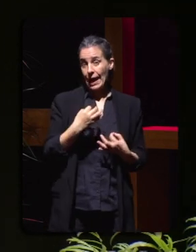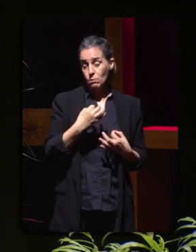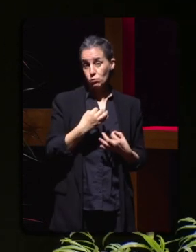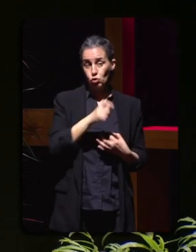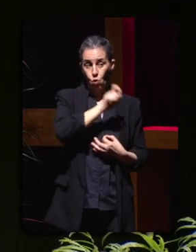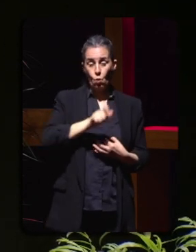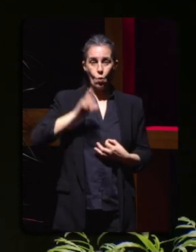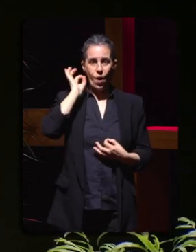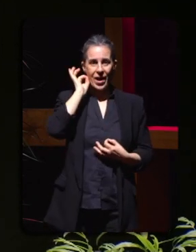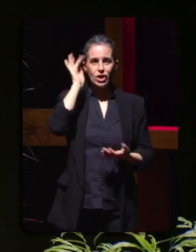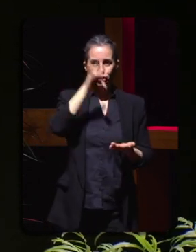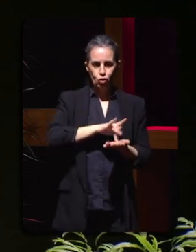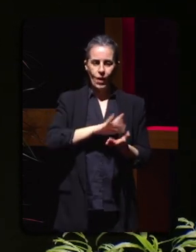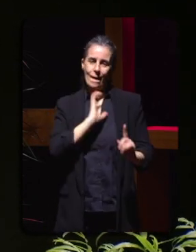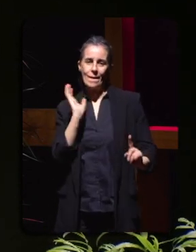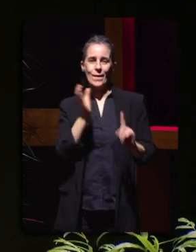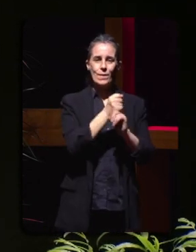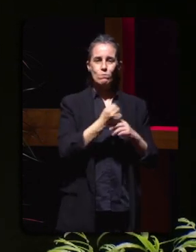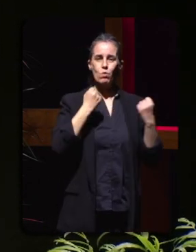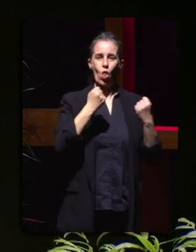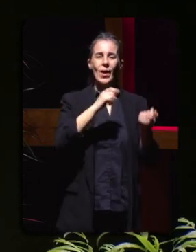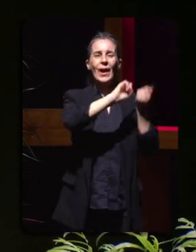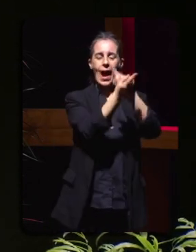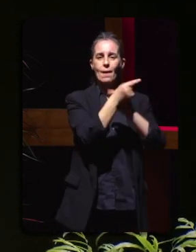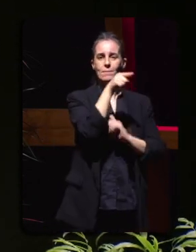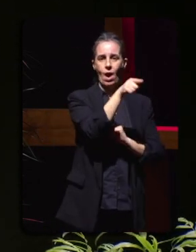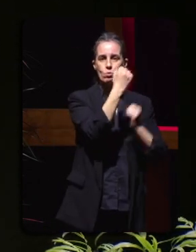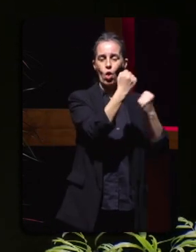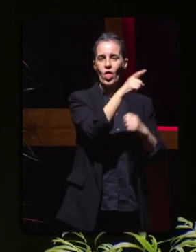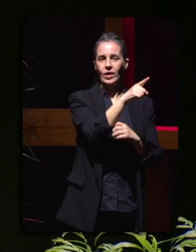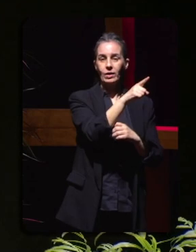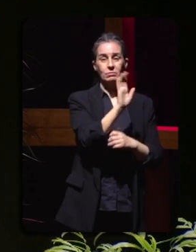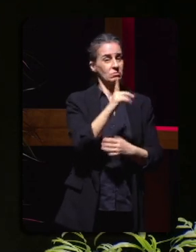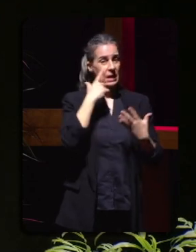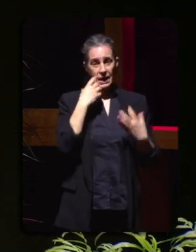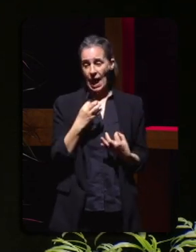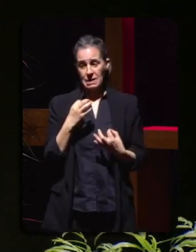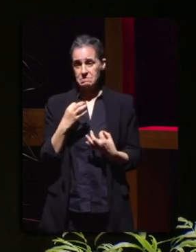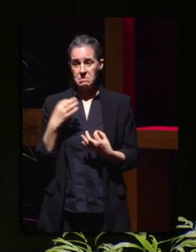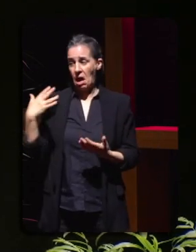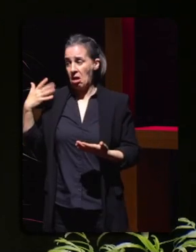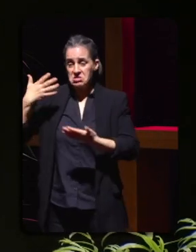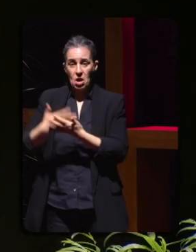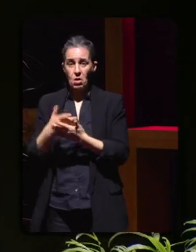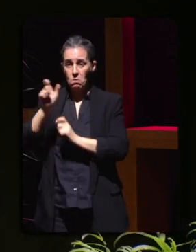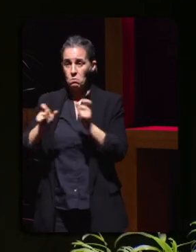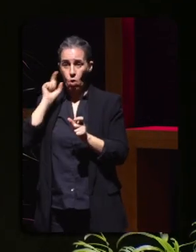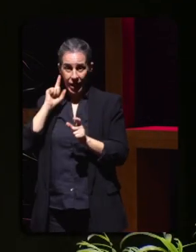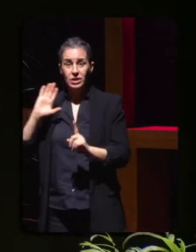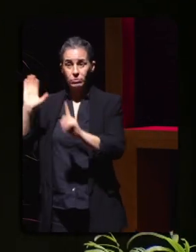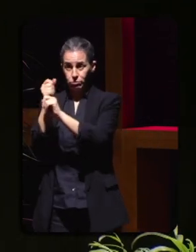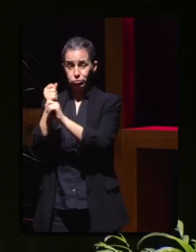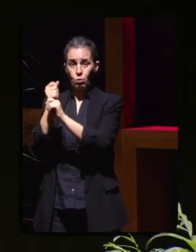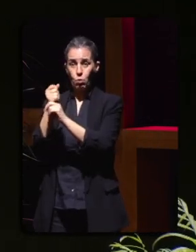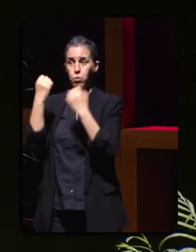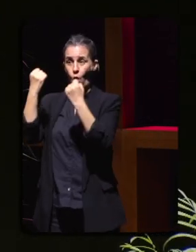llegamos al poder cambiaremos el poder pero ya os digo que hasta la fecha cuando las mujeres han llegado al poder quienes han cambiado han sido ellas